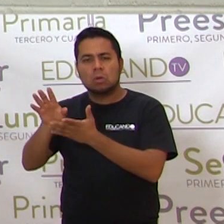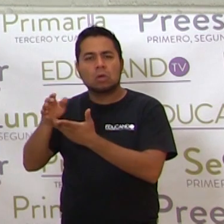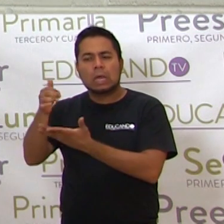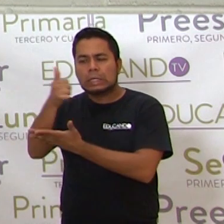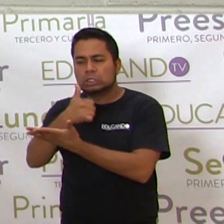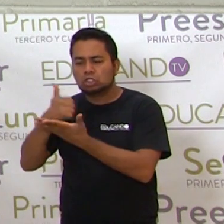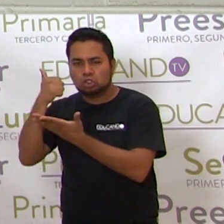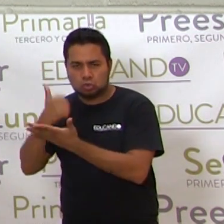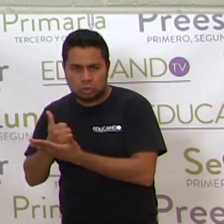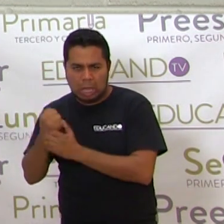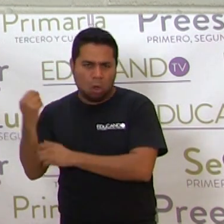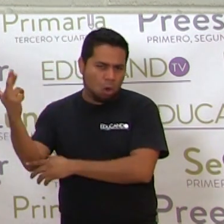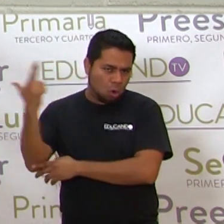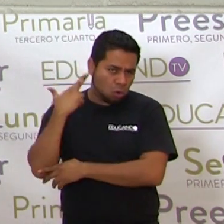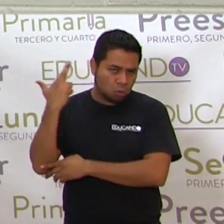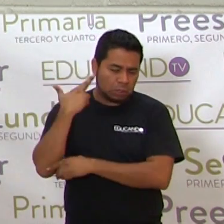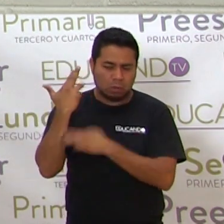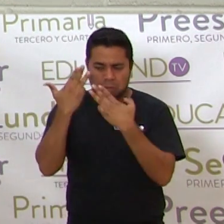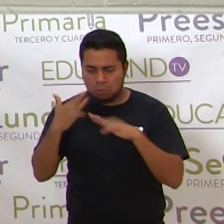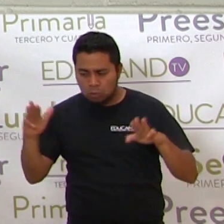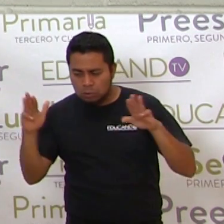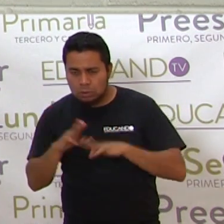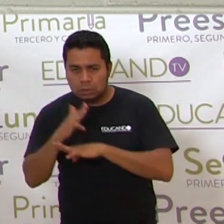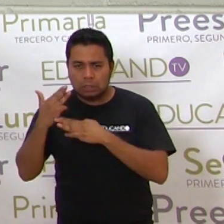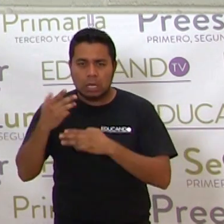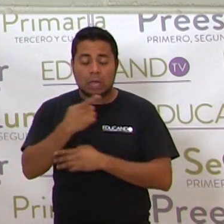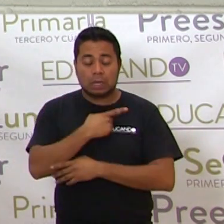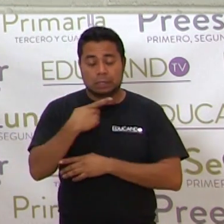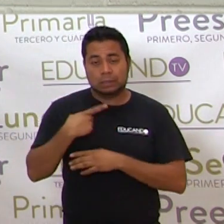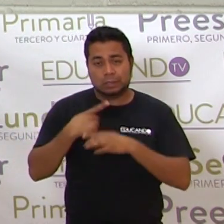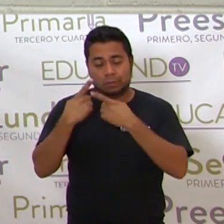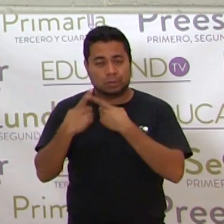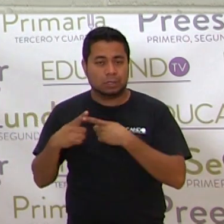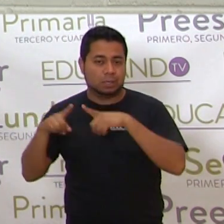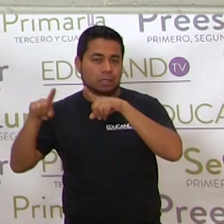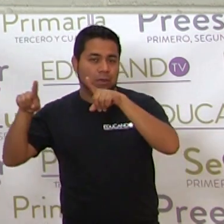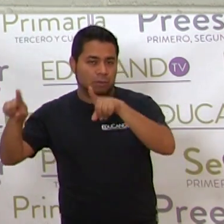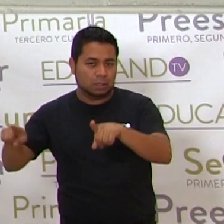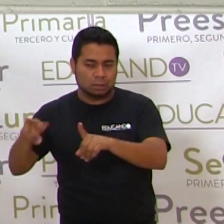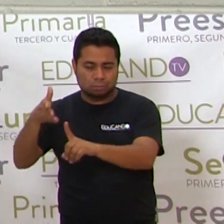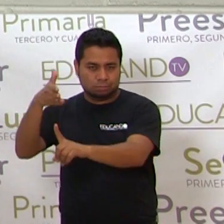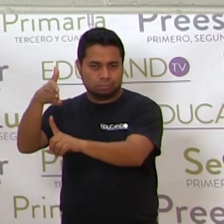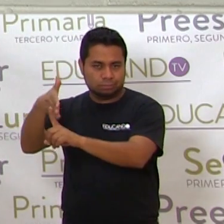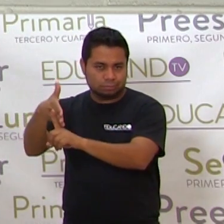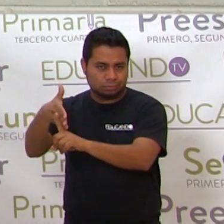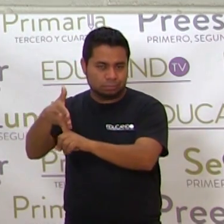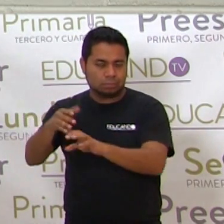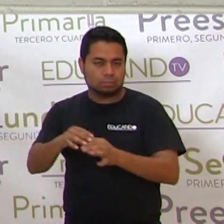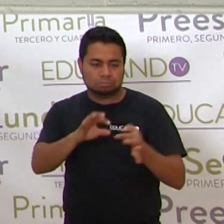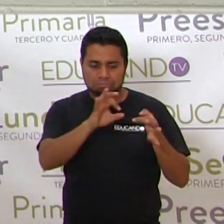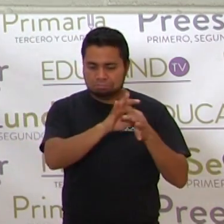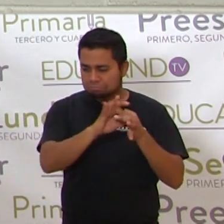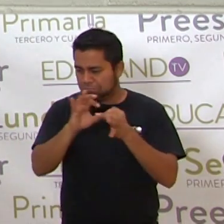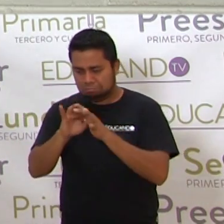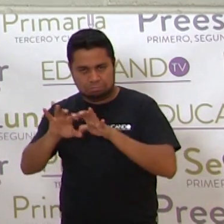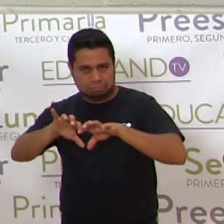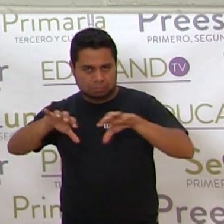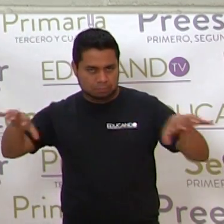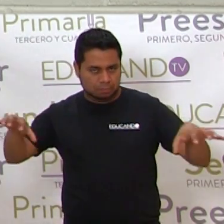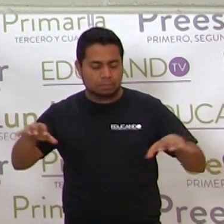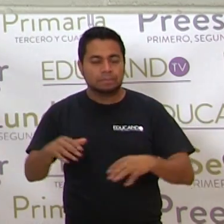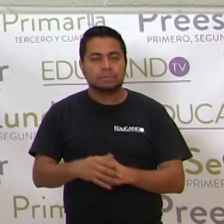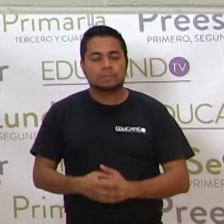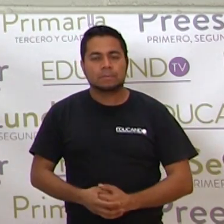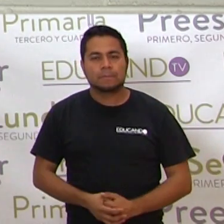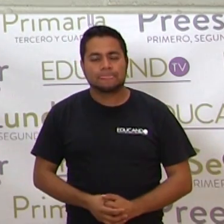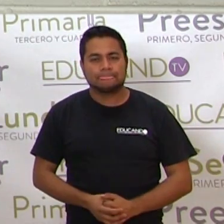la música que vayas a utilizar tiene que ser también de un tipo específico. Muy bien, niños y niñas. Ahora